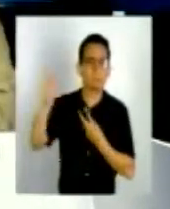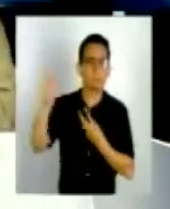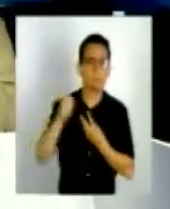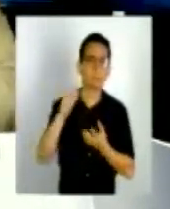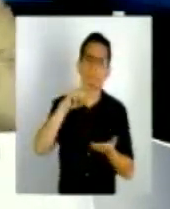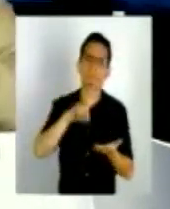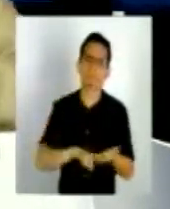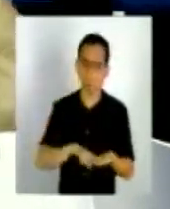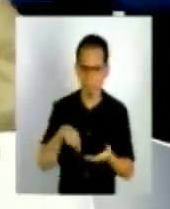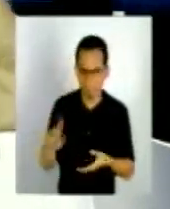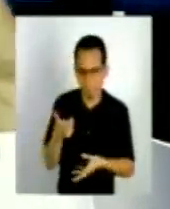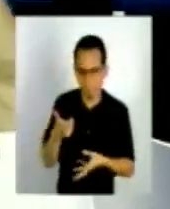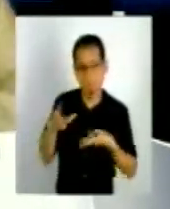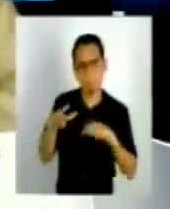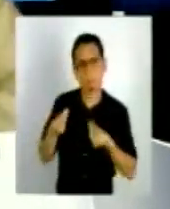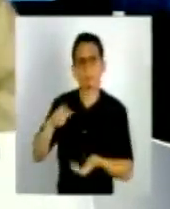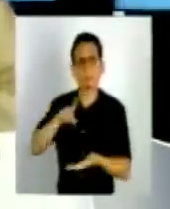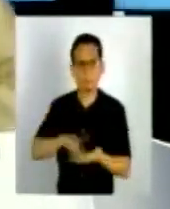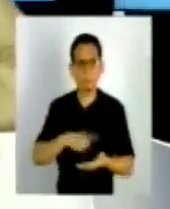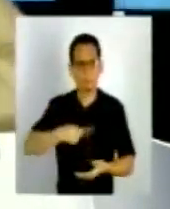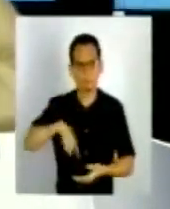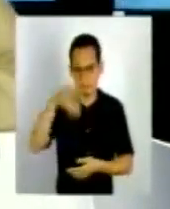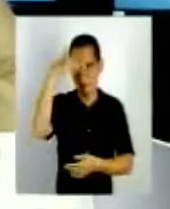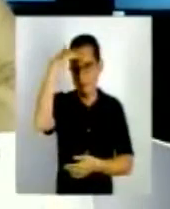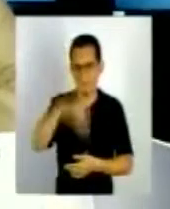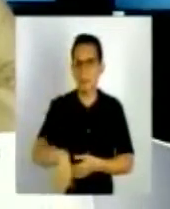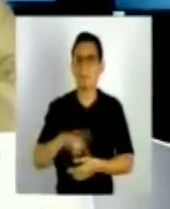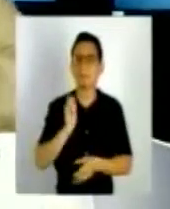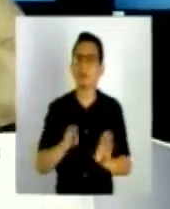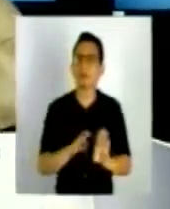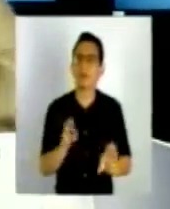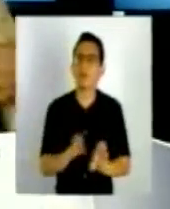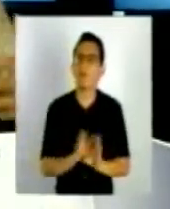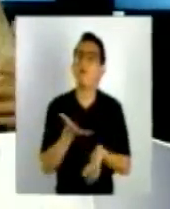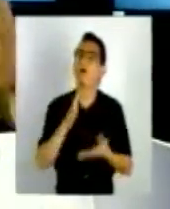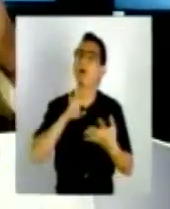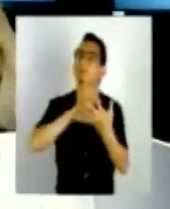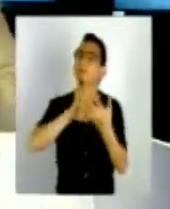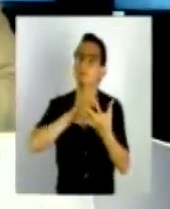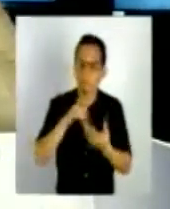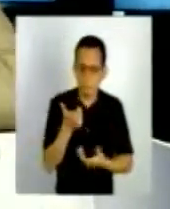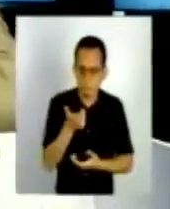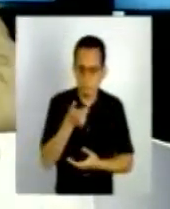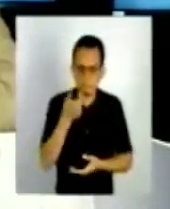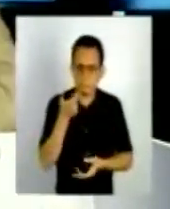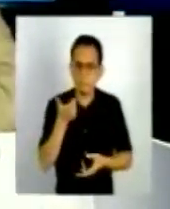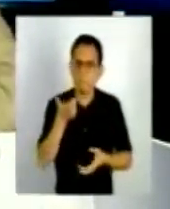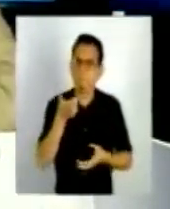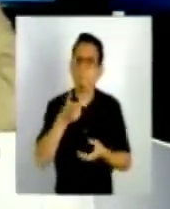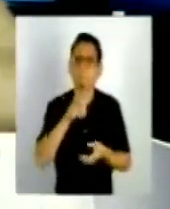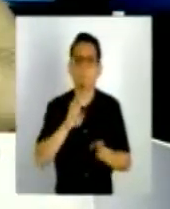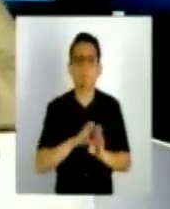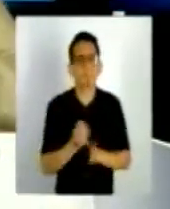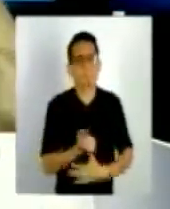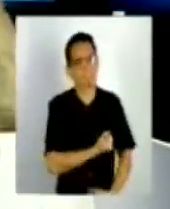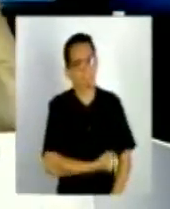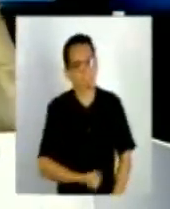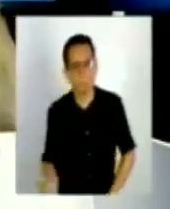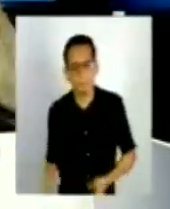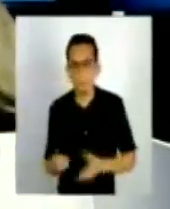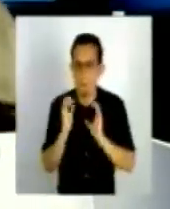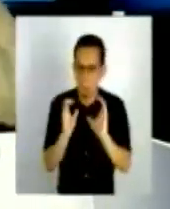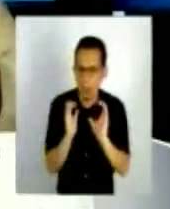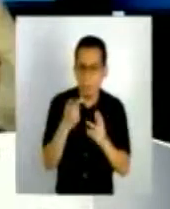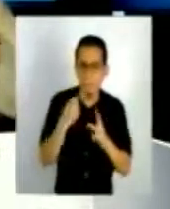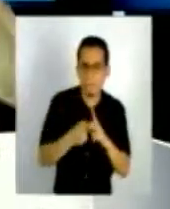pulpo camionero que nos tiene a los jaliscienses como rehenes, y que muy pocos candidatos hablan de ello, porque